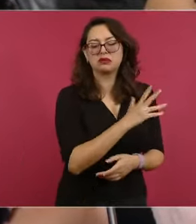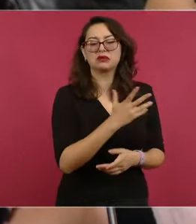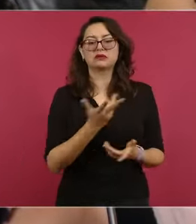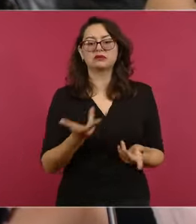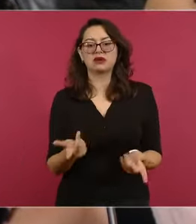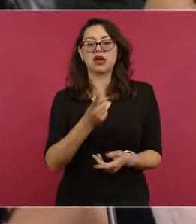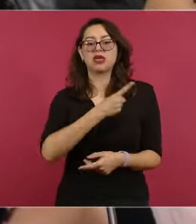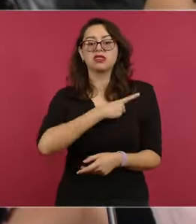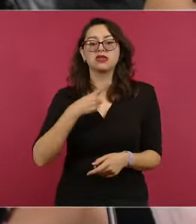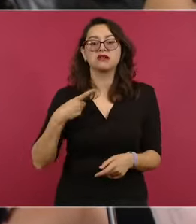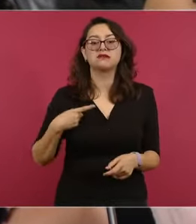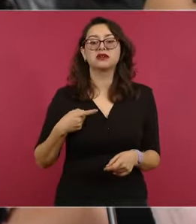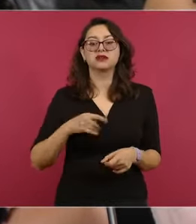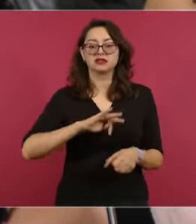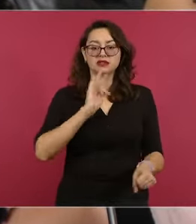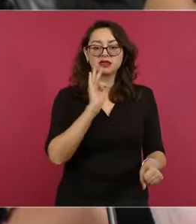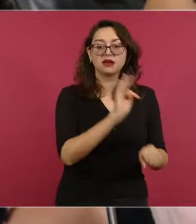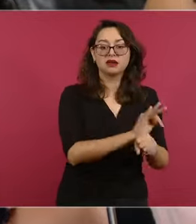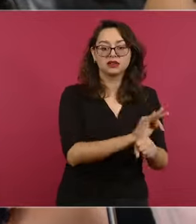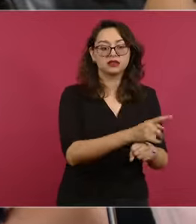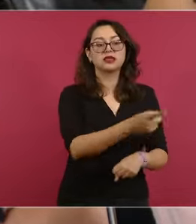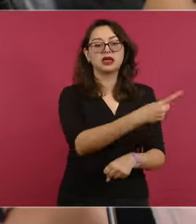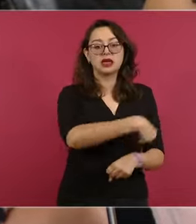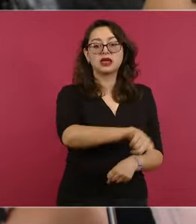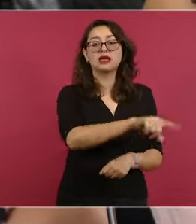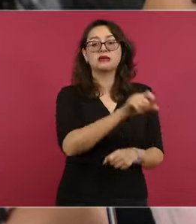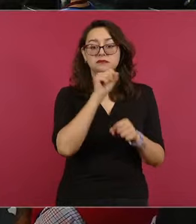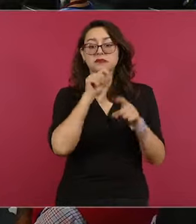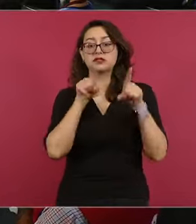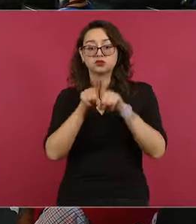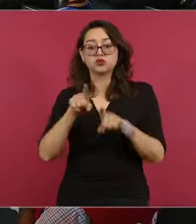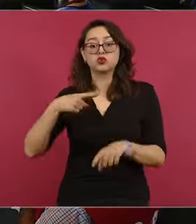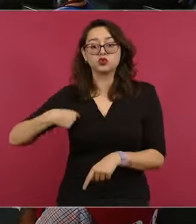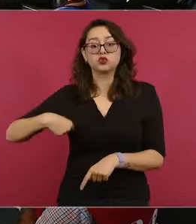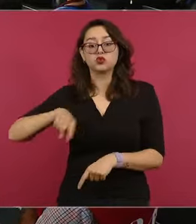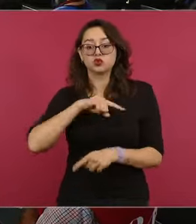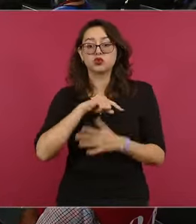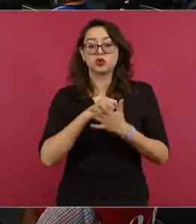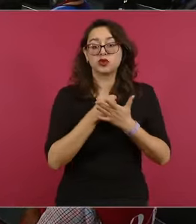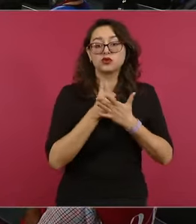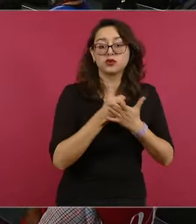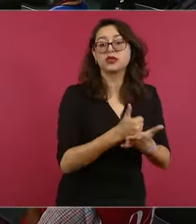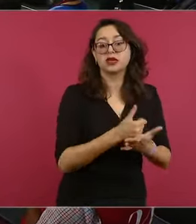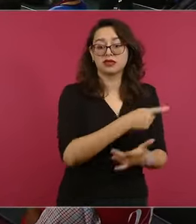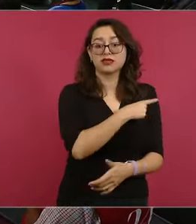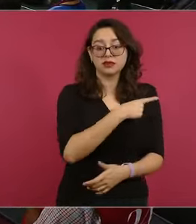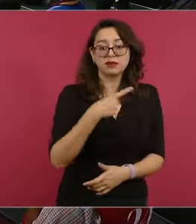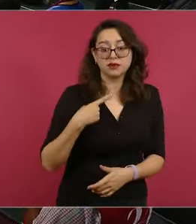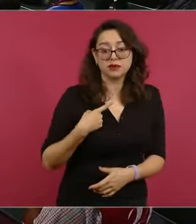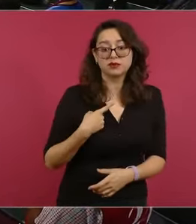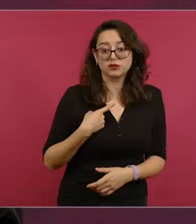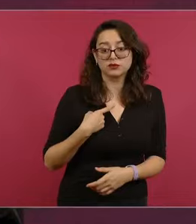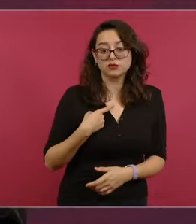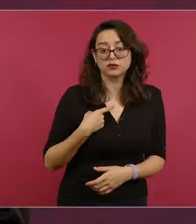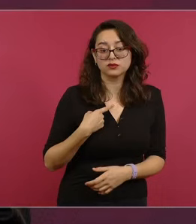Ismaloya, sino también nosotros que ahí vivimos. Sí. Sí. Sí. Vamos a